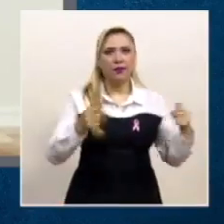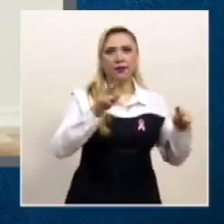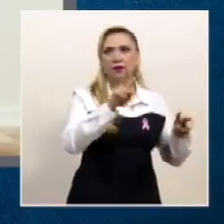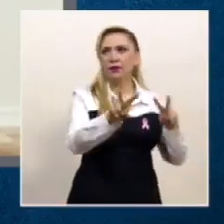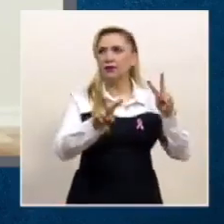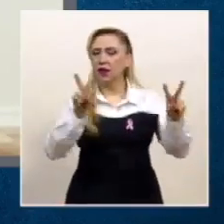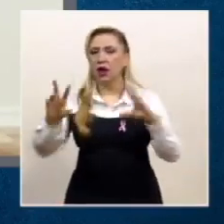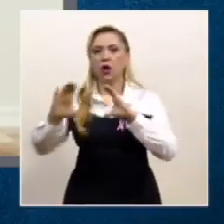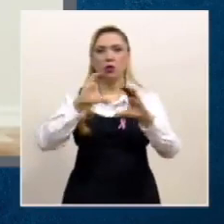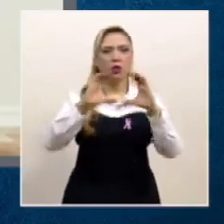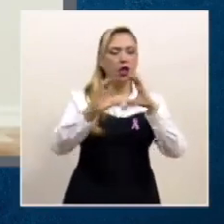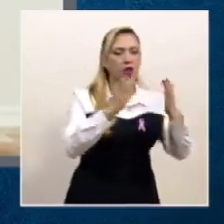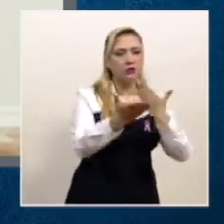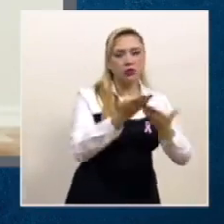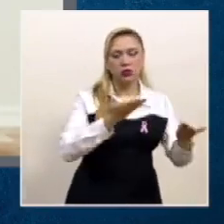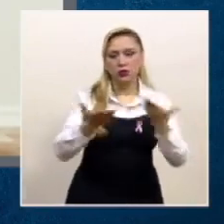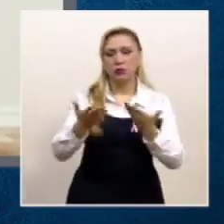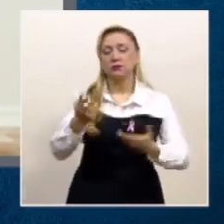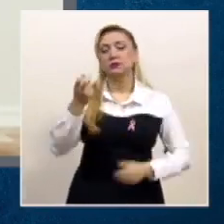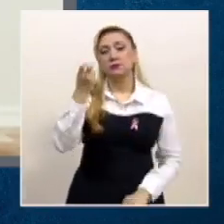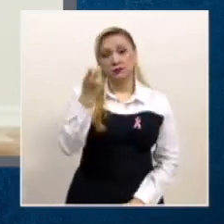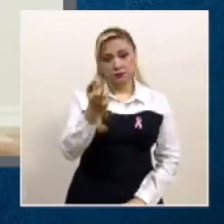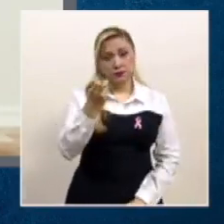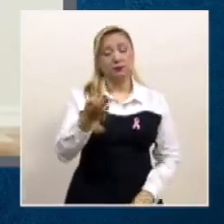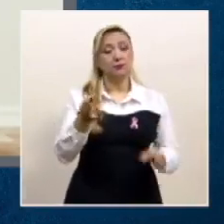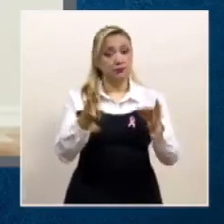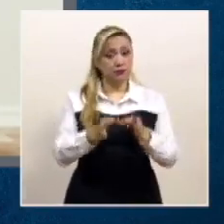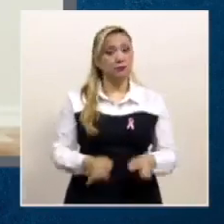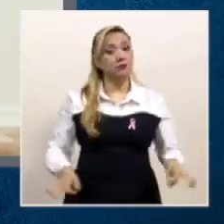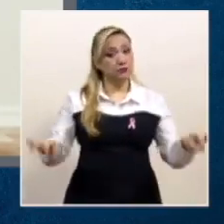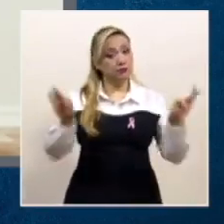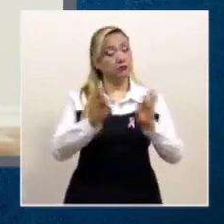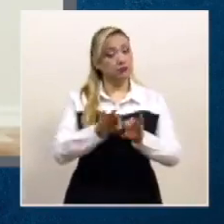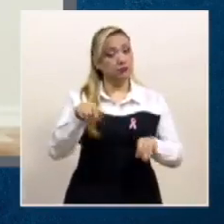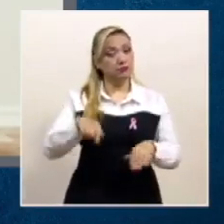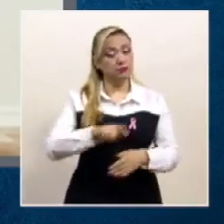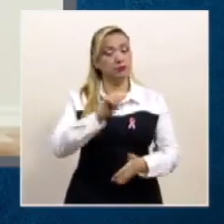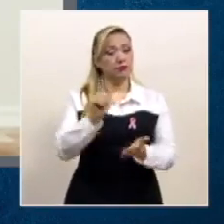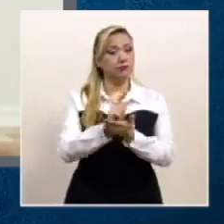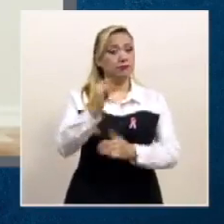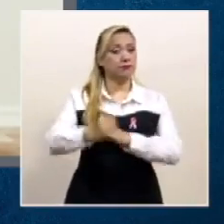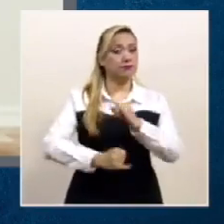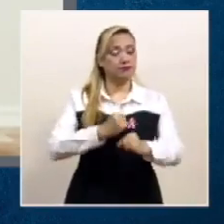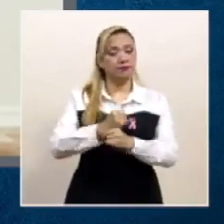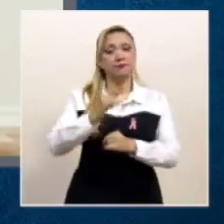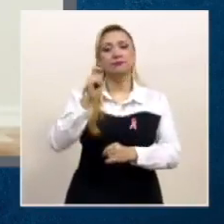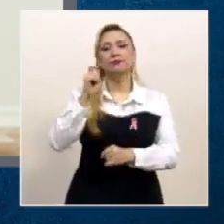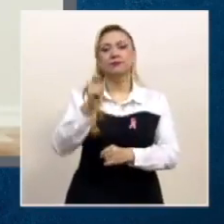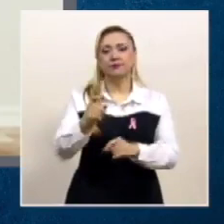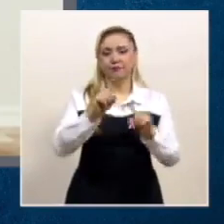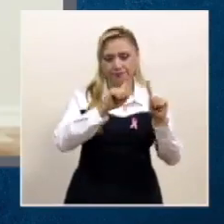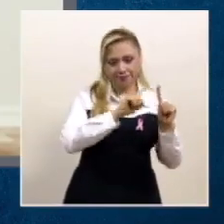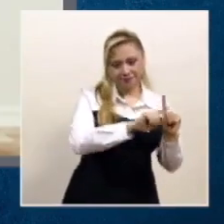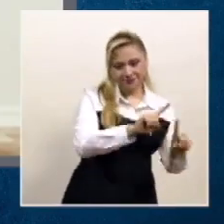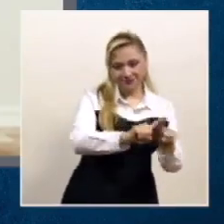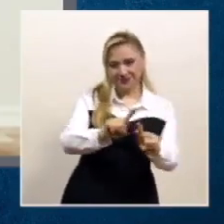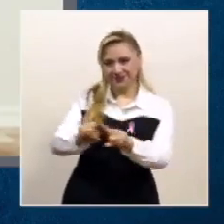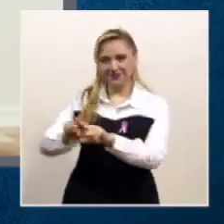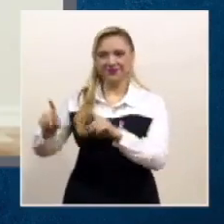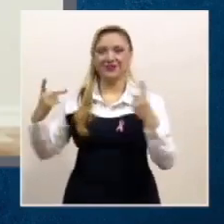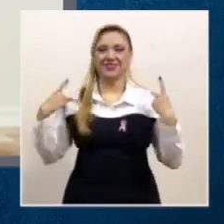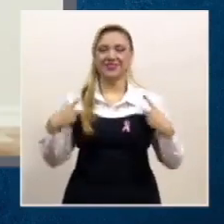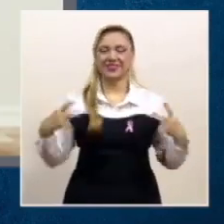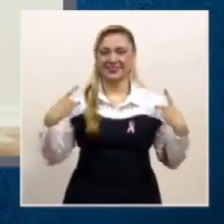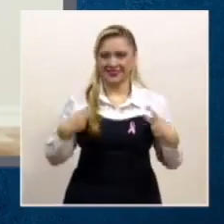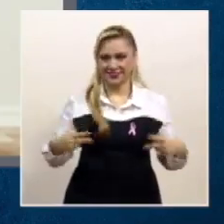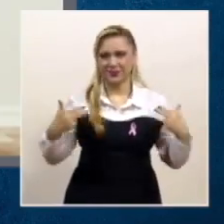la comunicación, que justamente eso es algo que hace la Convención y es abrazar la gran diversidad humana. Y por